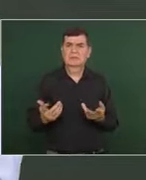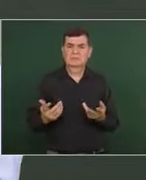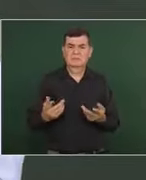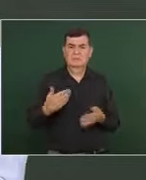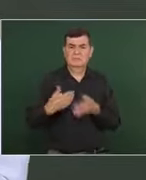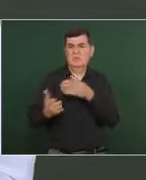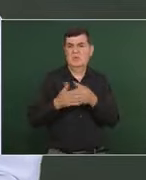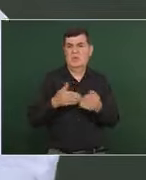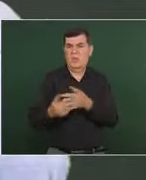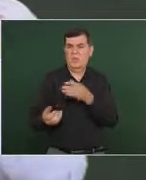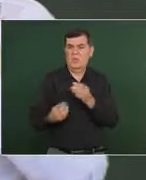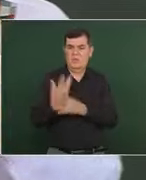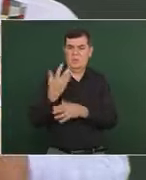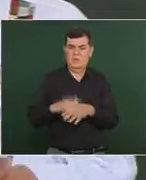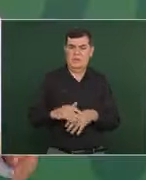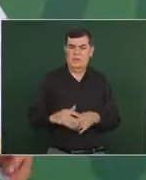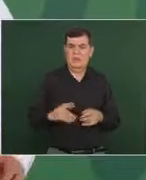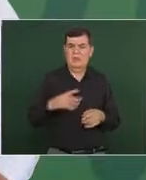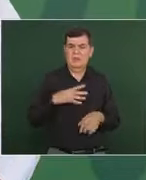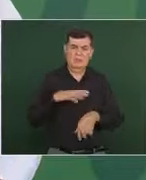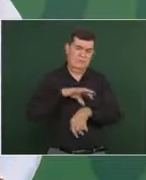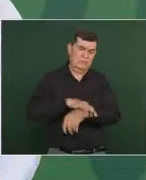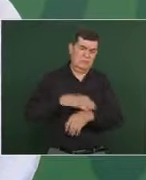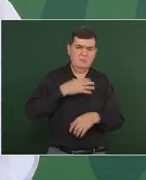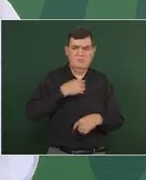último modelo, de la Jalaja,